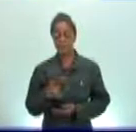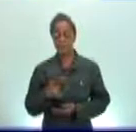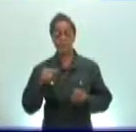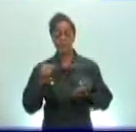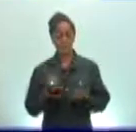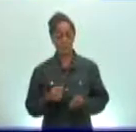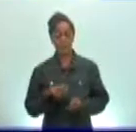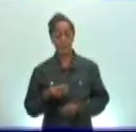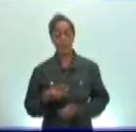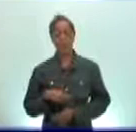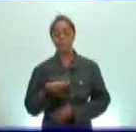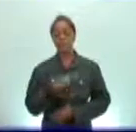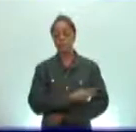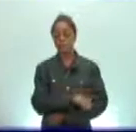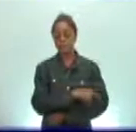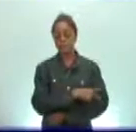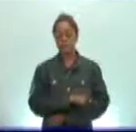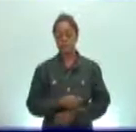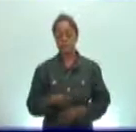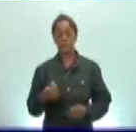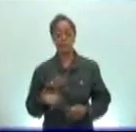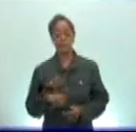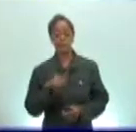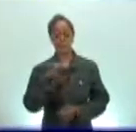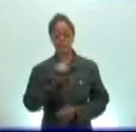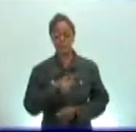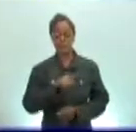estaba nuestro país entre los años